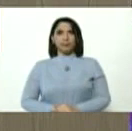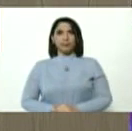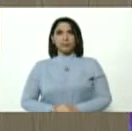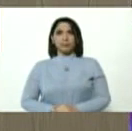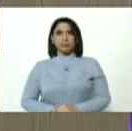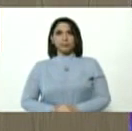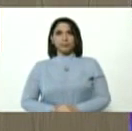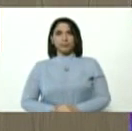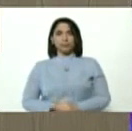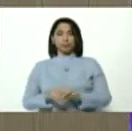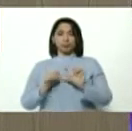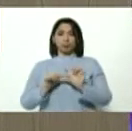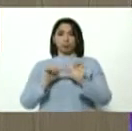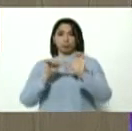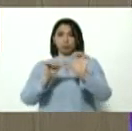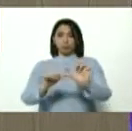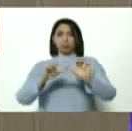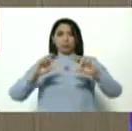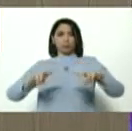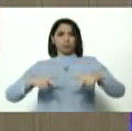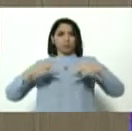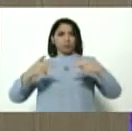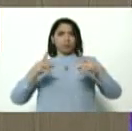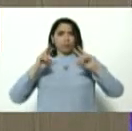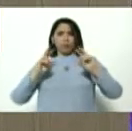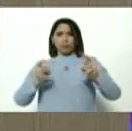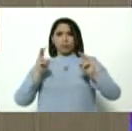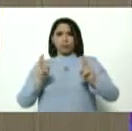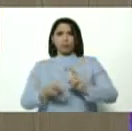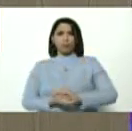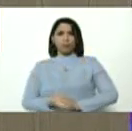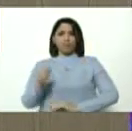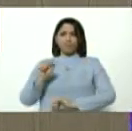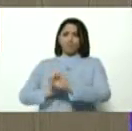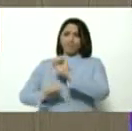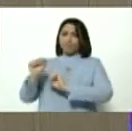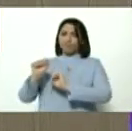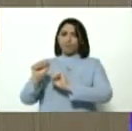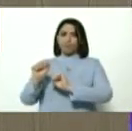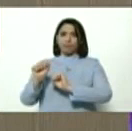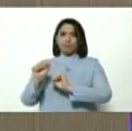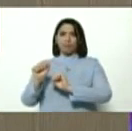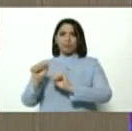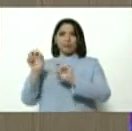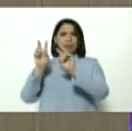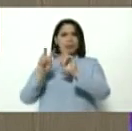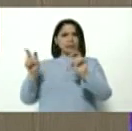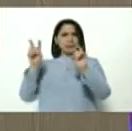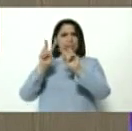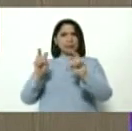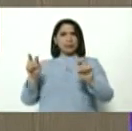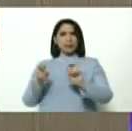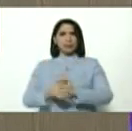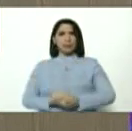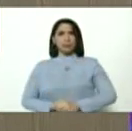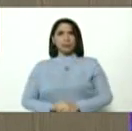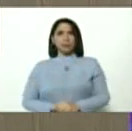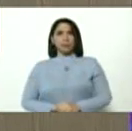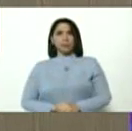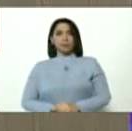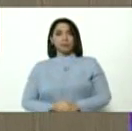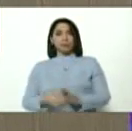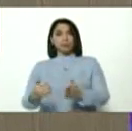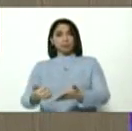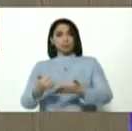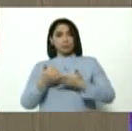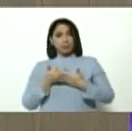la permanente actualización en materia de prevención, de diagnóstico, de tratamiento, nos ha llevado a